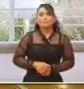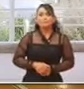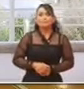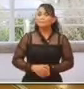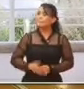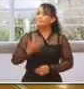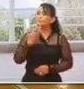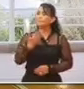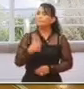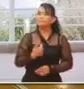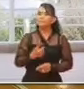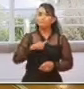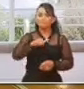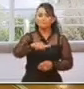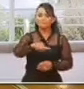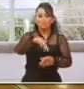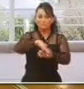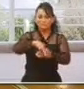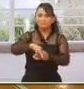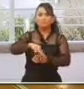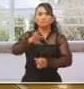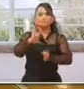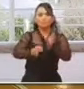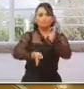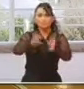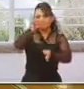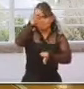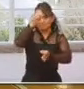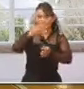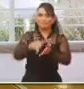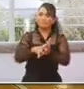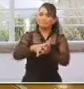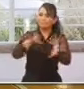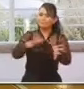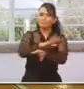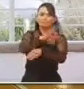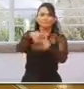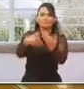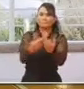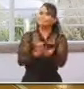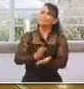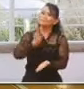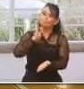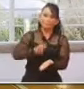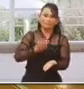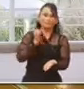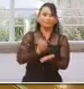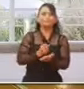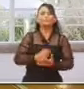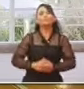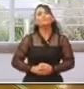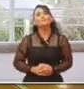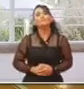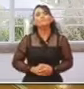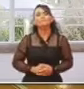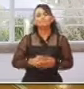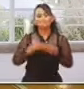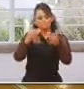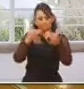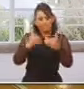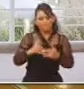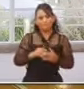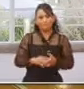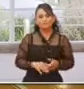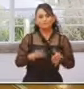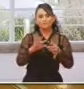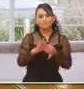favor. Bien, doy cuenta de 16 votos a favor, por lo que se aprueba por unanimidad el acuerdo antes mencionado. Continuando con el desahogo